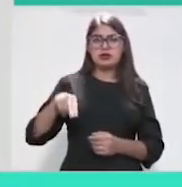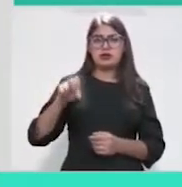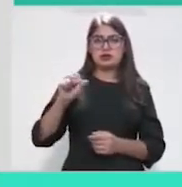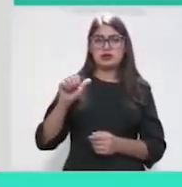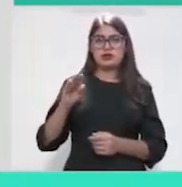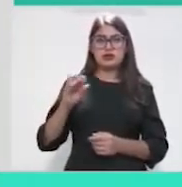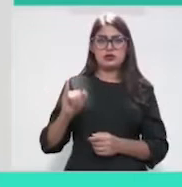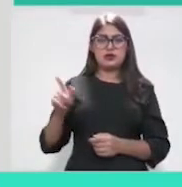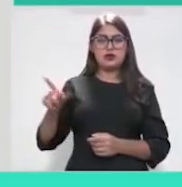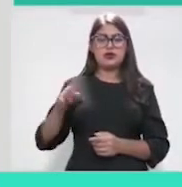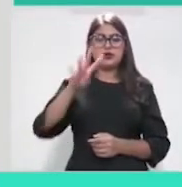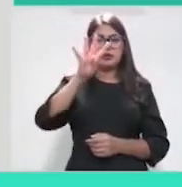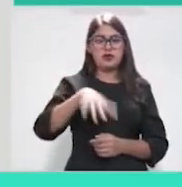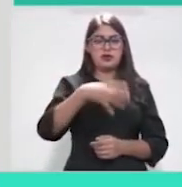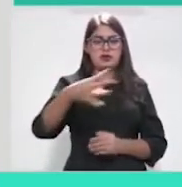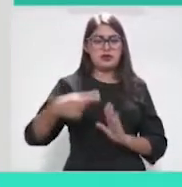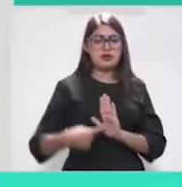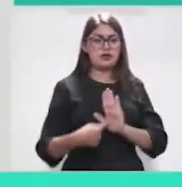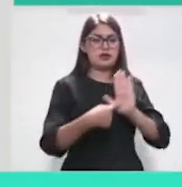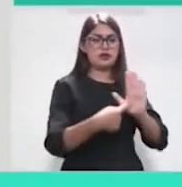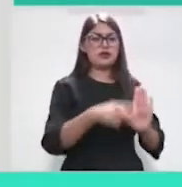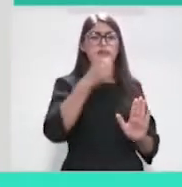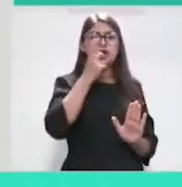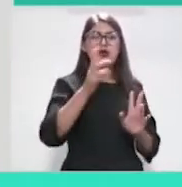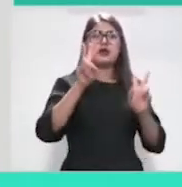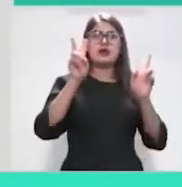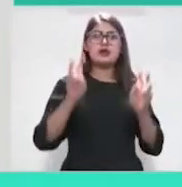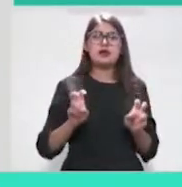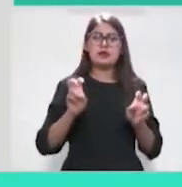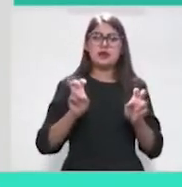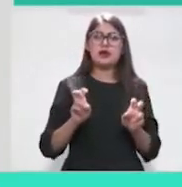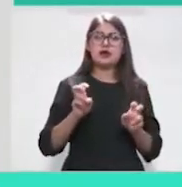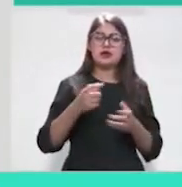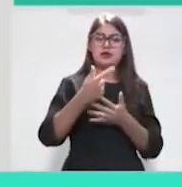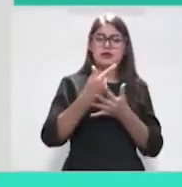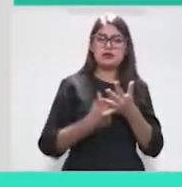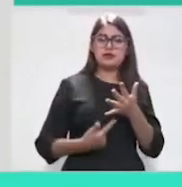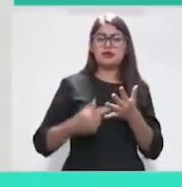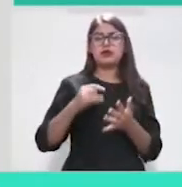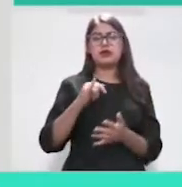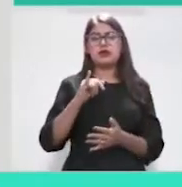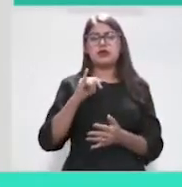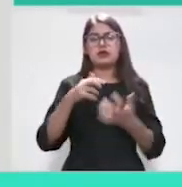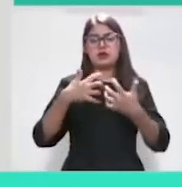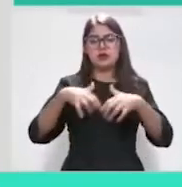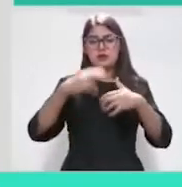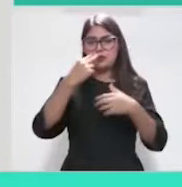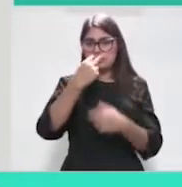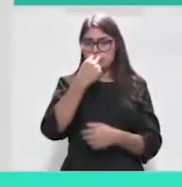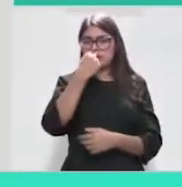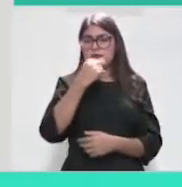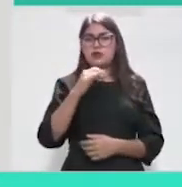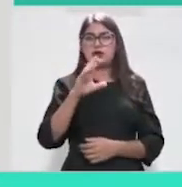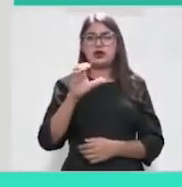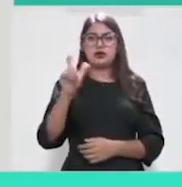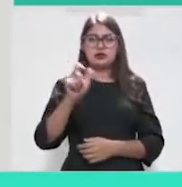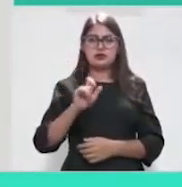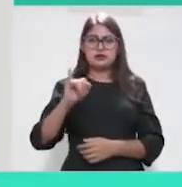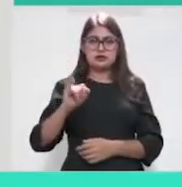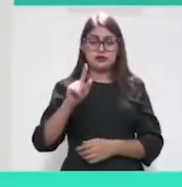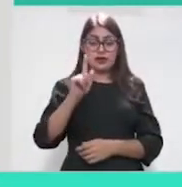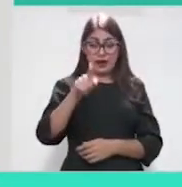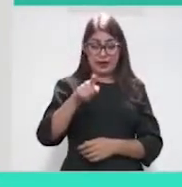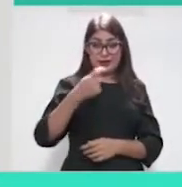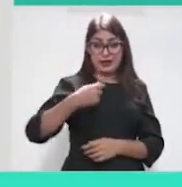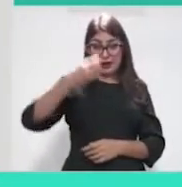una tabla titulada Distribución de ventiladores Gatzi e informó que no realizó cesión alguna de equipos a Cuba, por